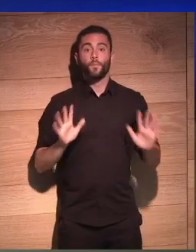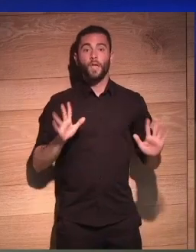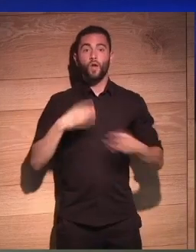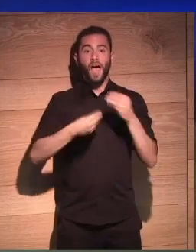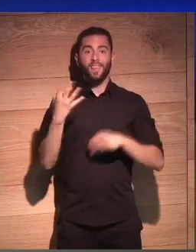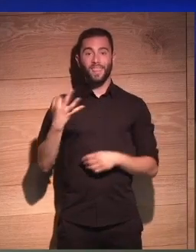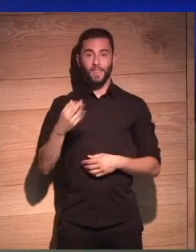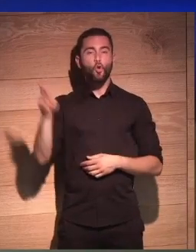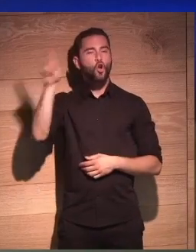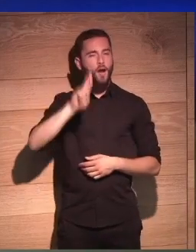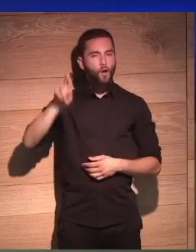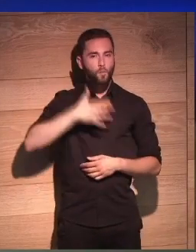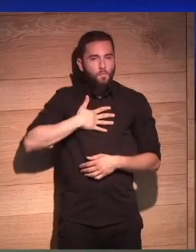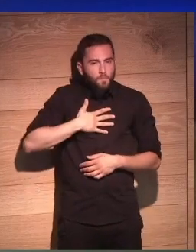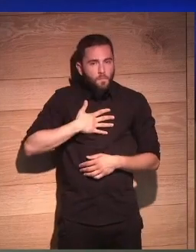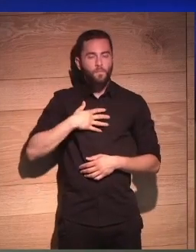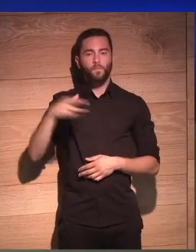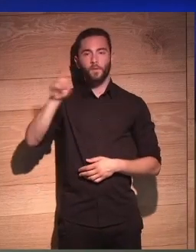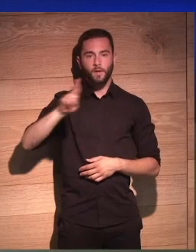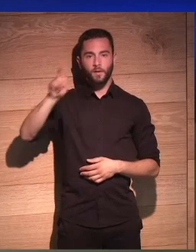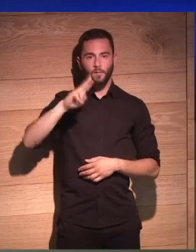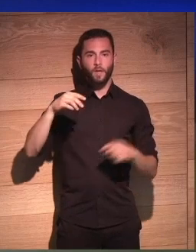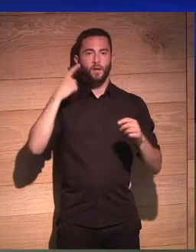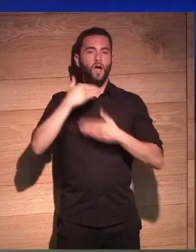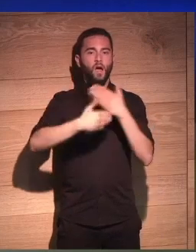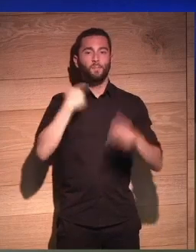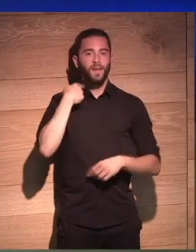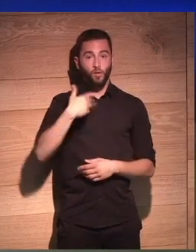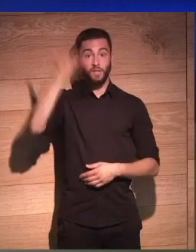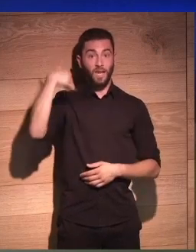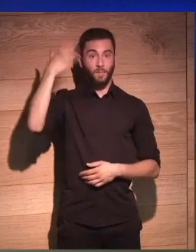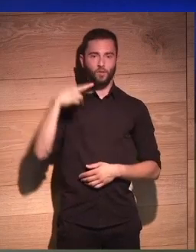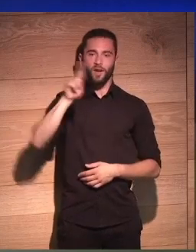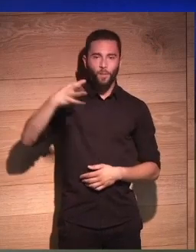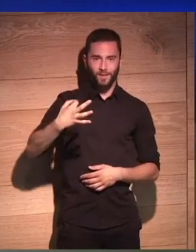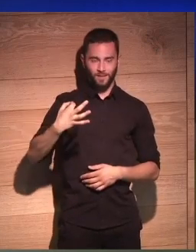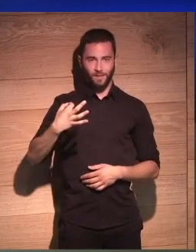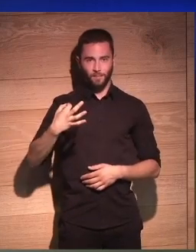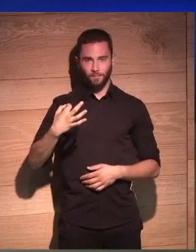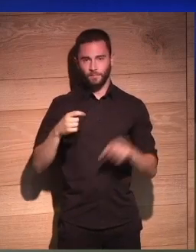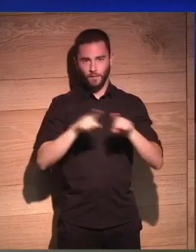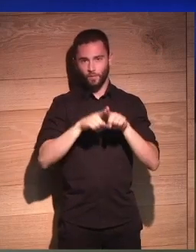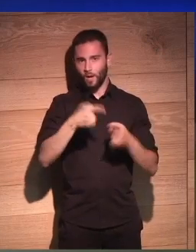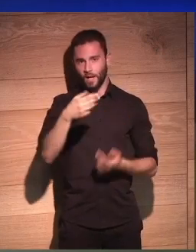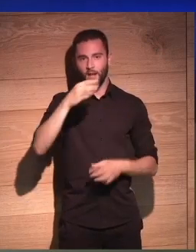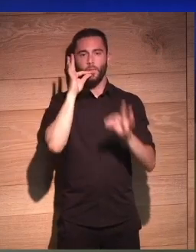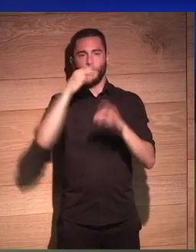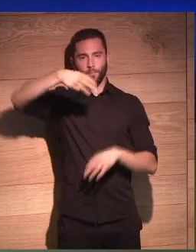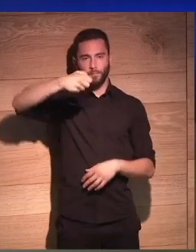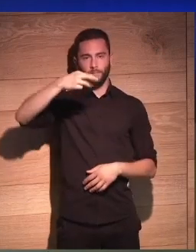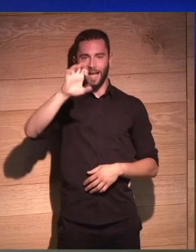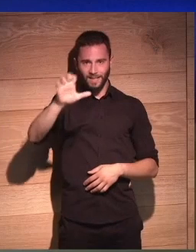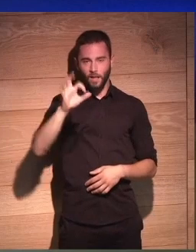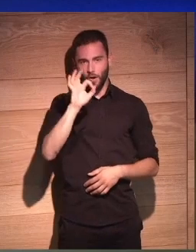hacer es recuperar, a mi juicio, rituales perdidos del pasado, como decías tú, del mate o tomar